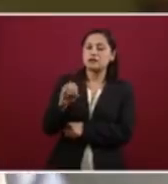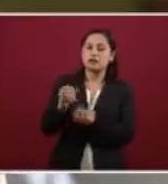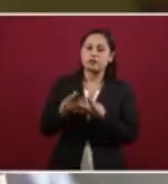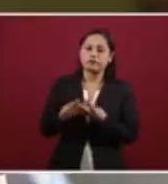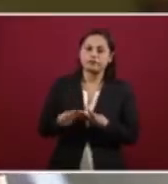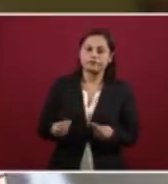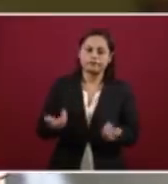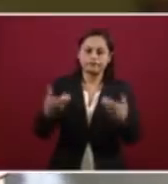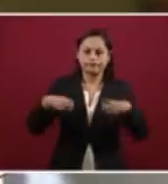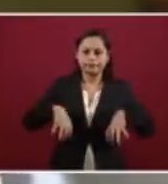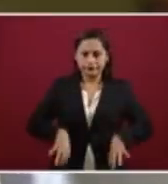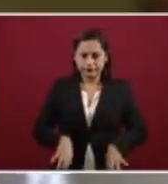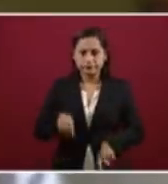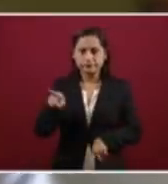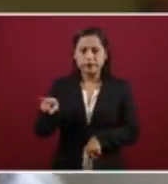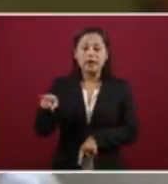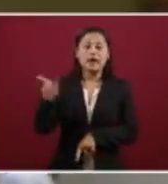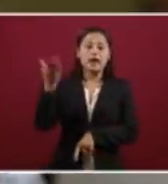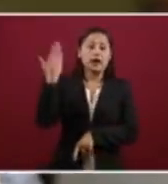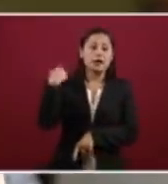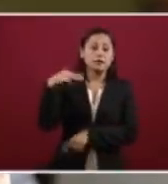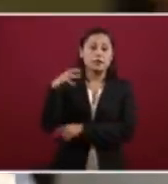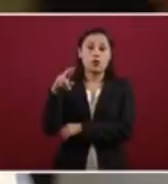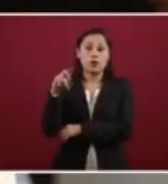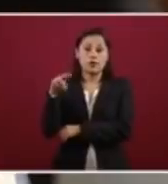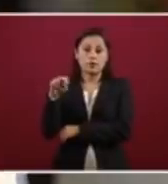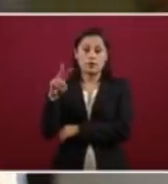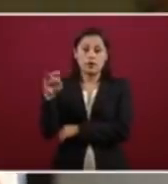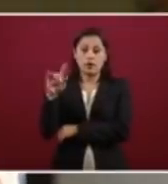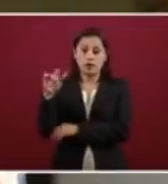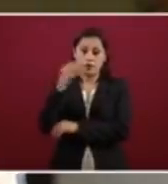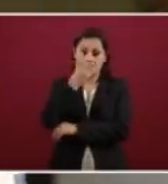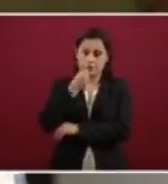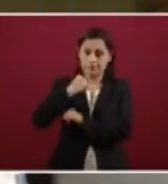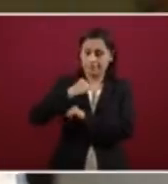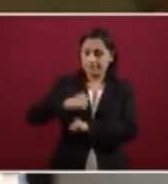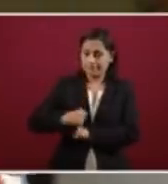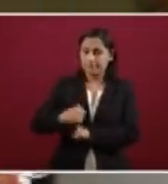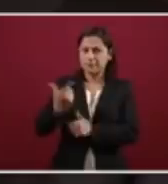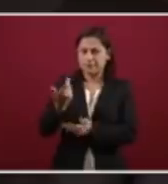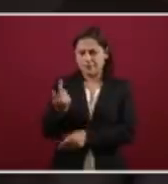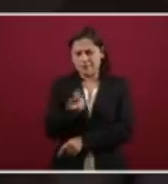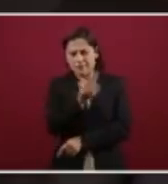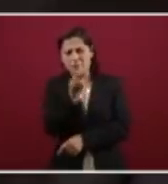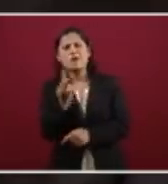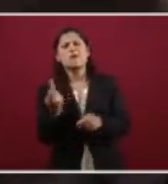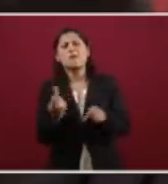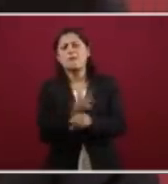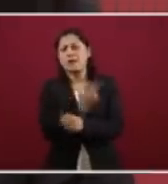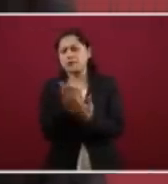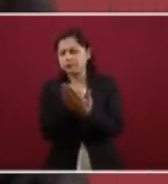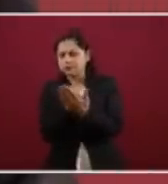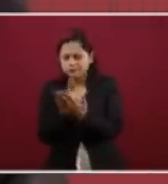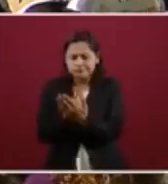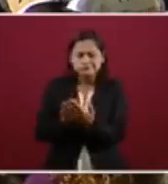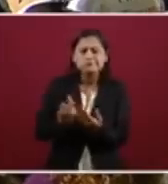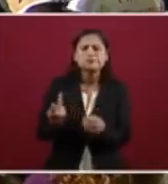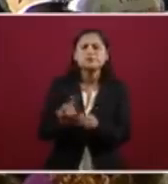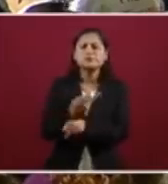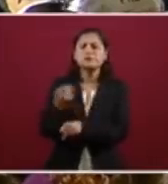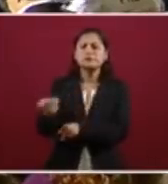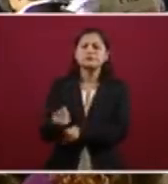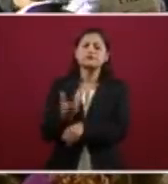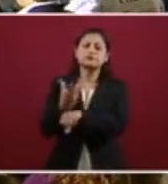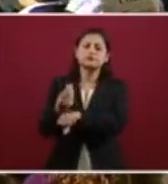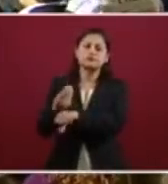Valle. Pues si tiene ese reporte o qué reporte tienen de Puebla respecto a la reconstrucción.